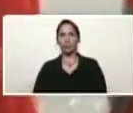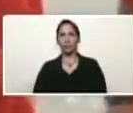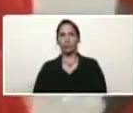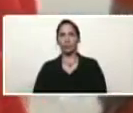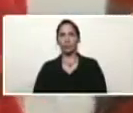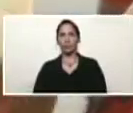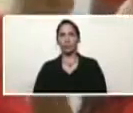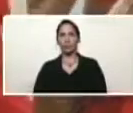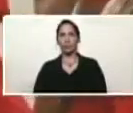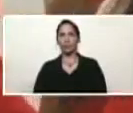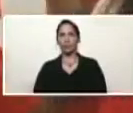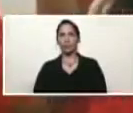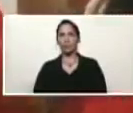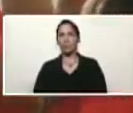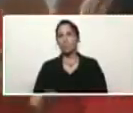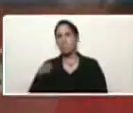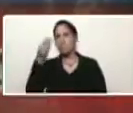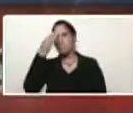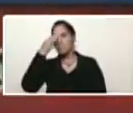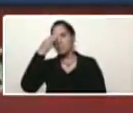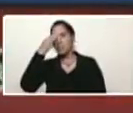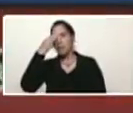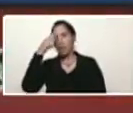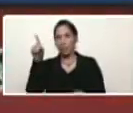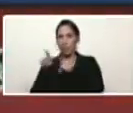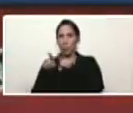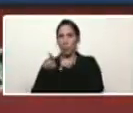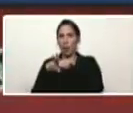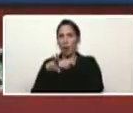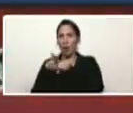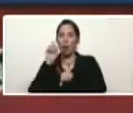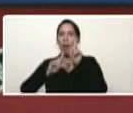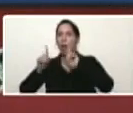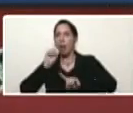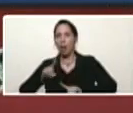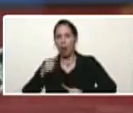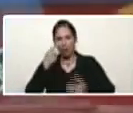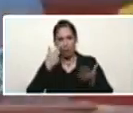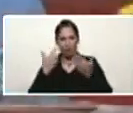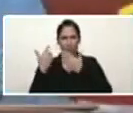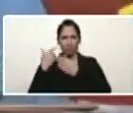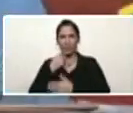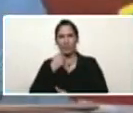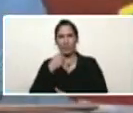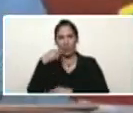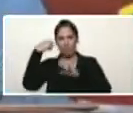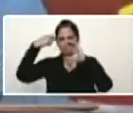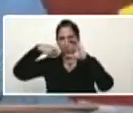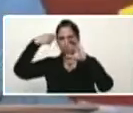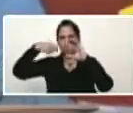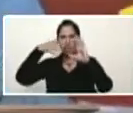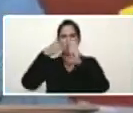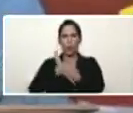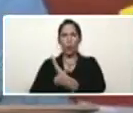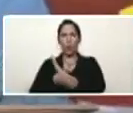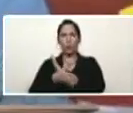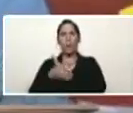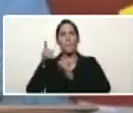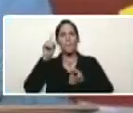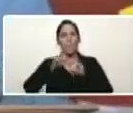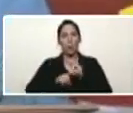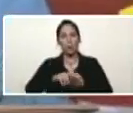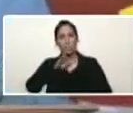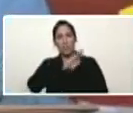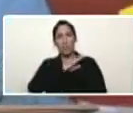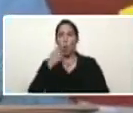por pirata. Miren lo que dice él. de Cilia, de mí y de otros